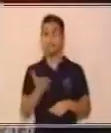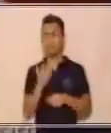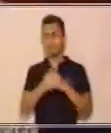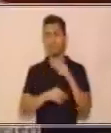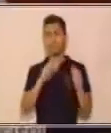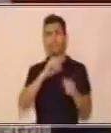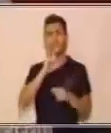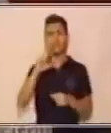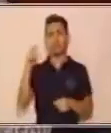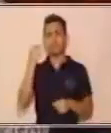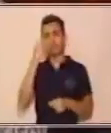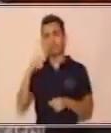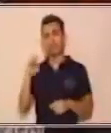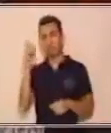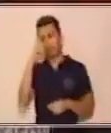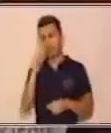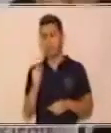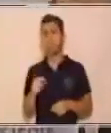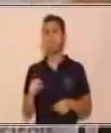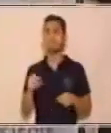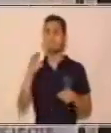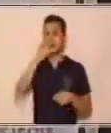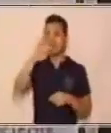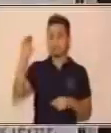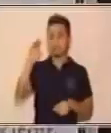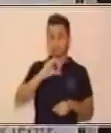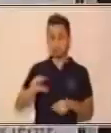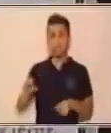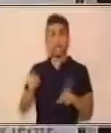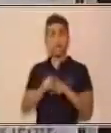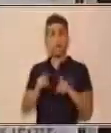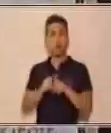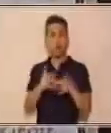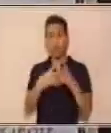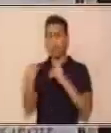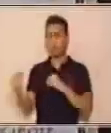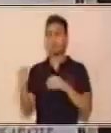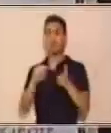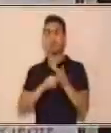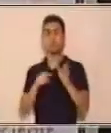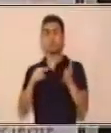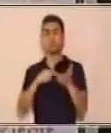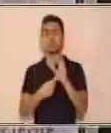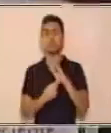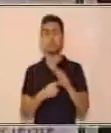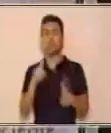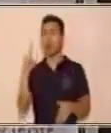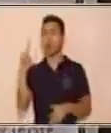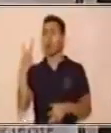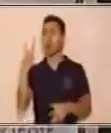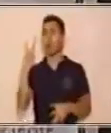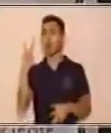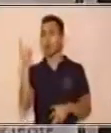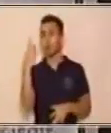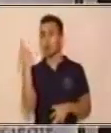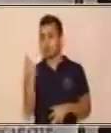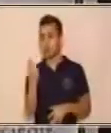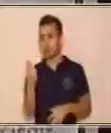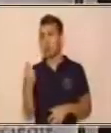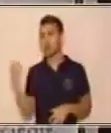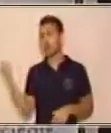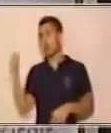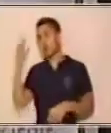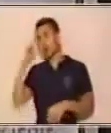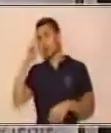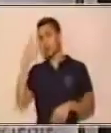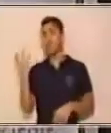y representan a la unidad. Y recordemos los nombres de las partes de las fracciones. El número que